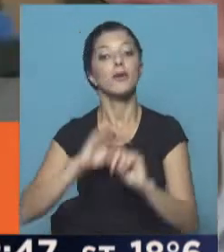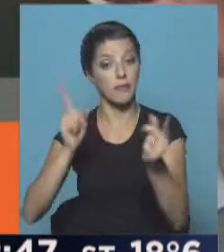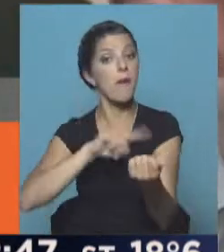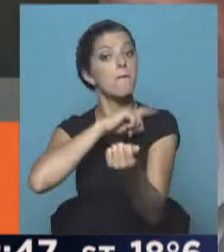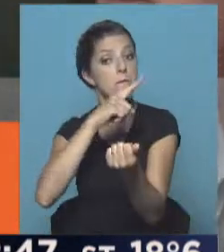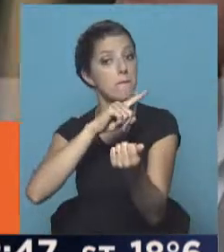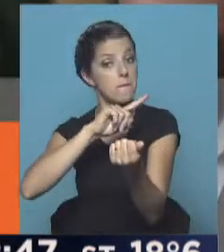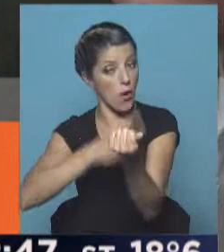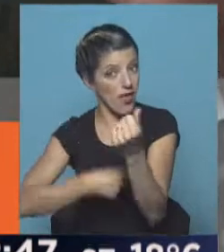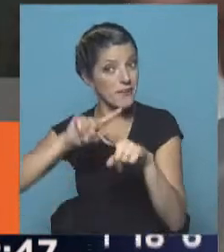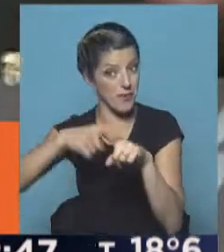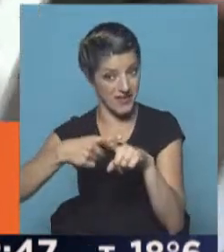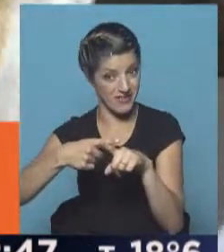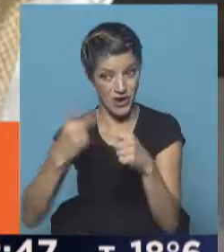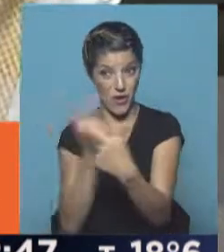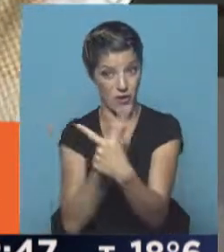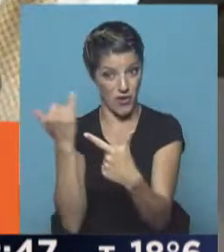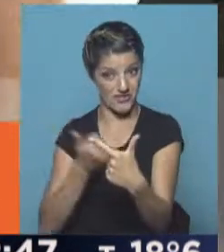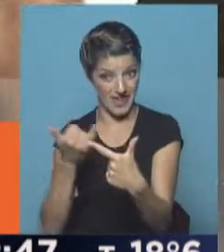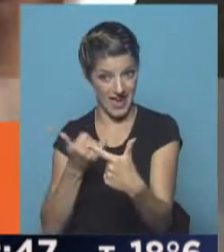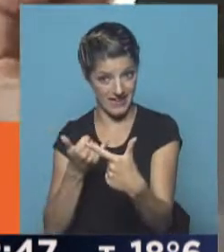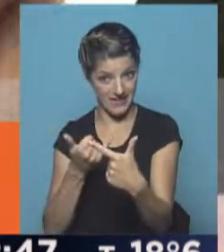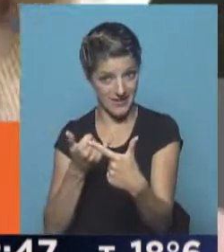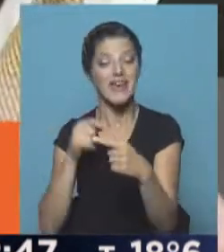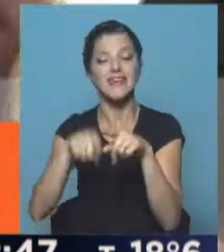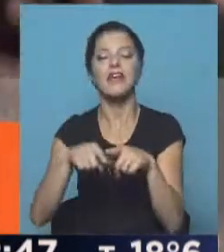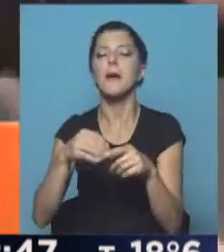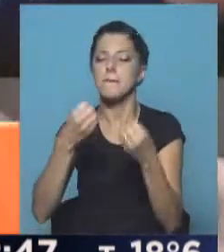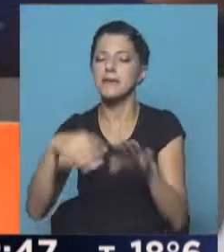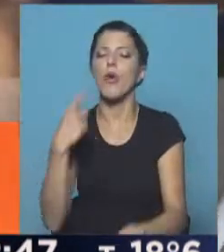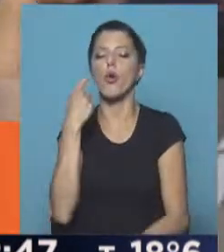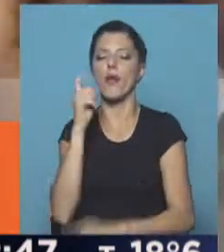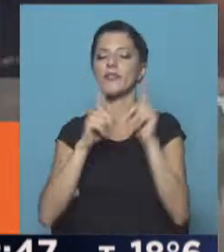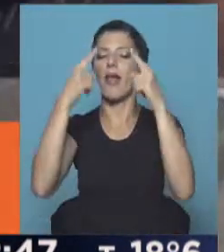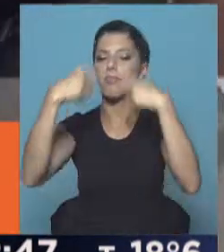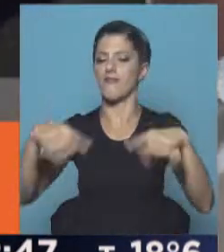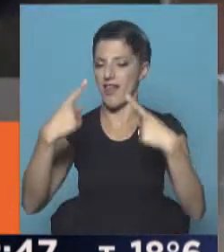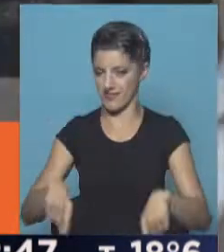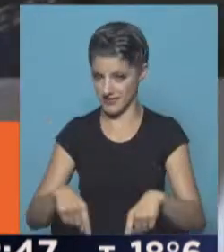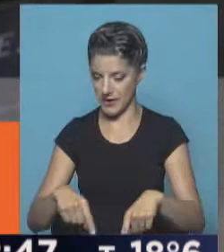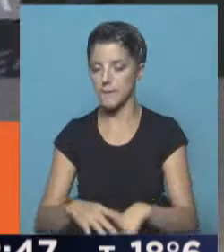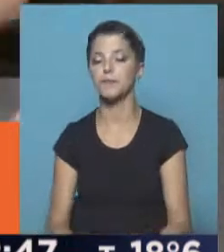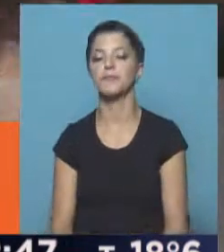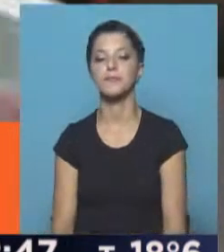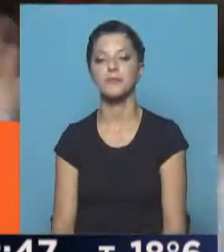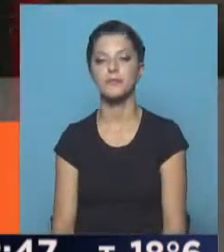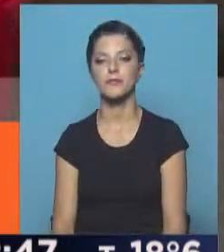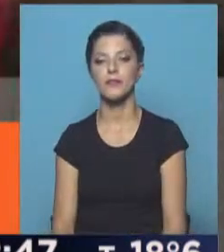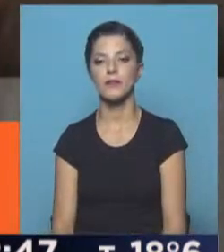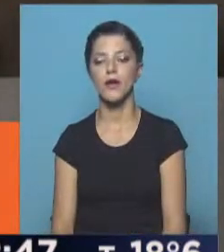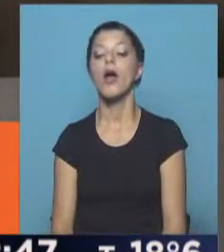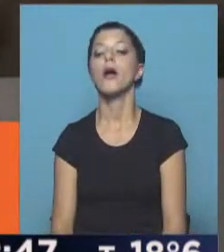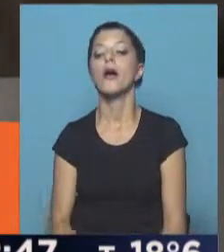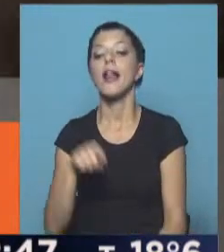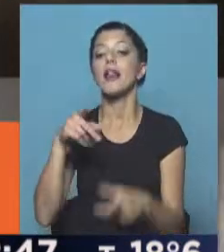político. Digamos. Y en este poder político creo que reside donde empiezan a aparecer las diferencias. Porque ese poder que tuvo la clase